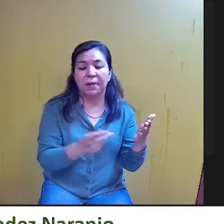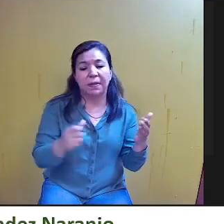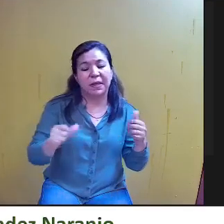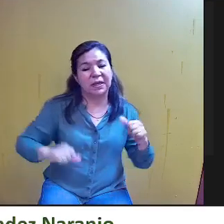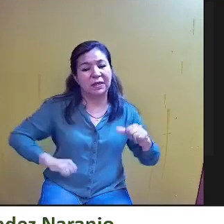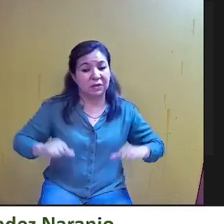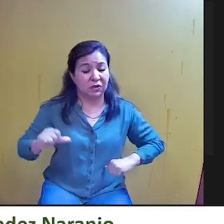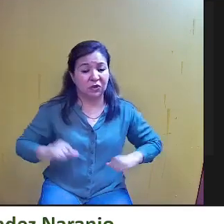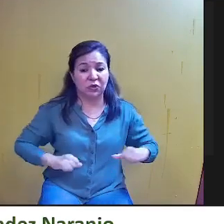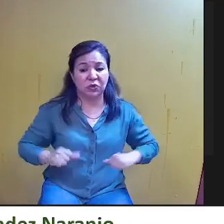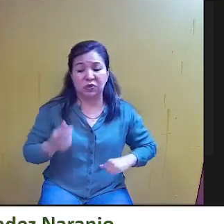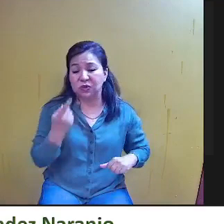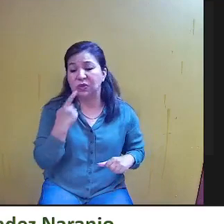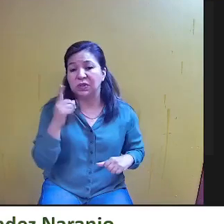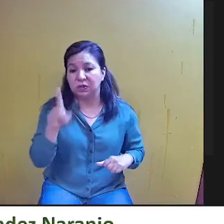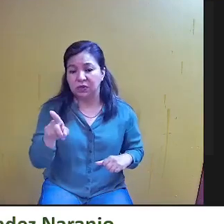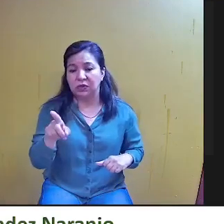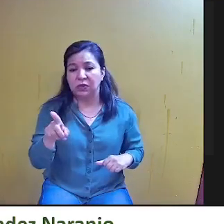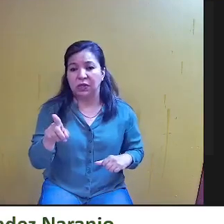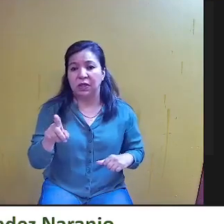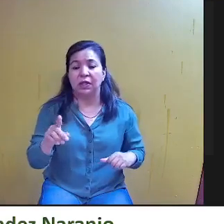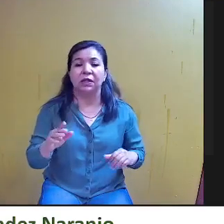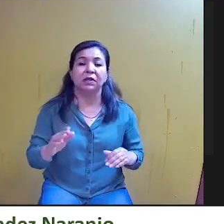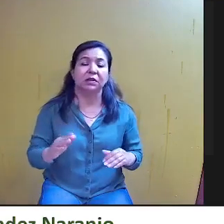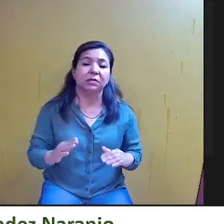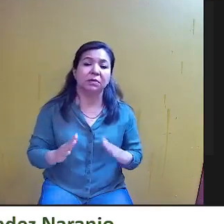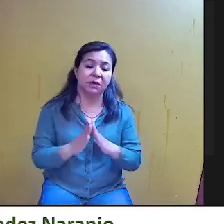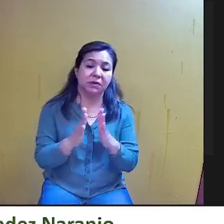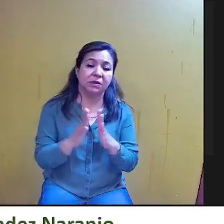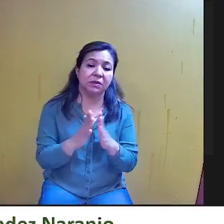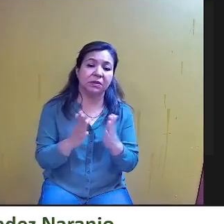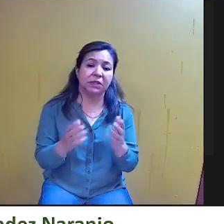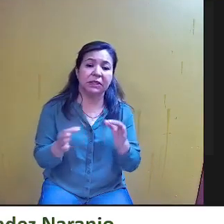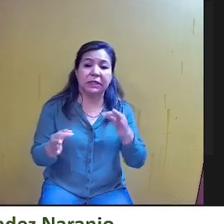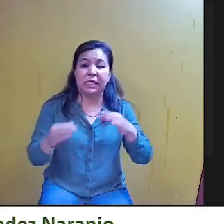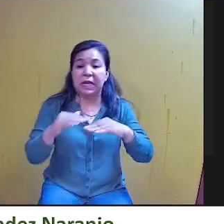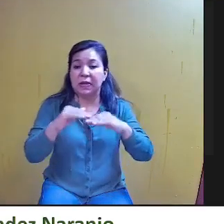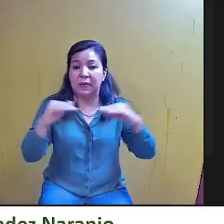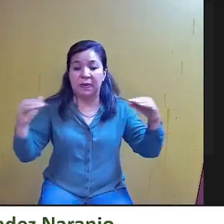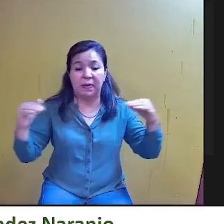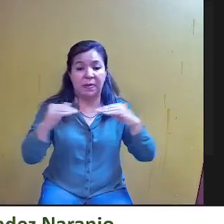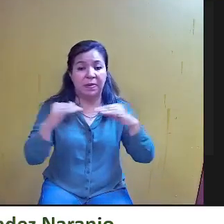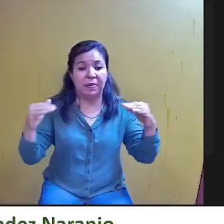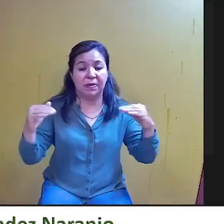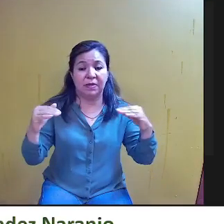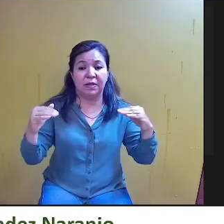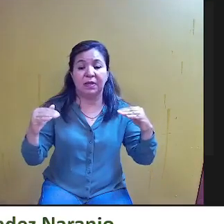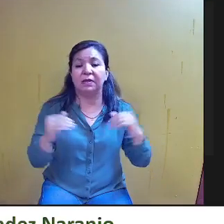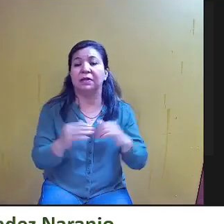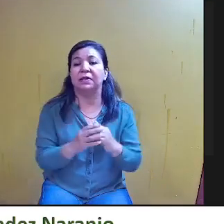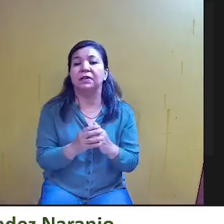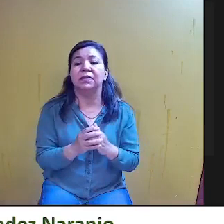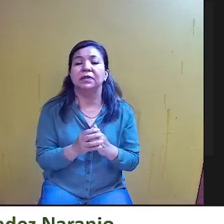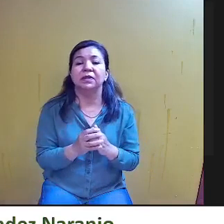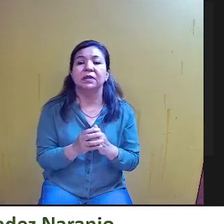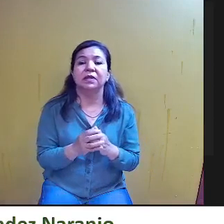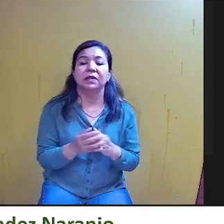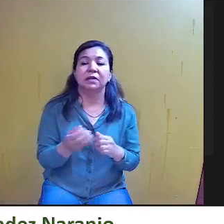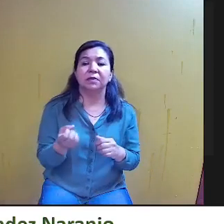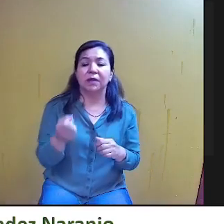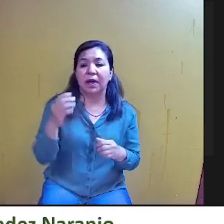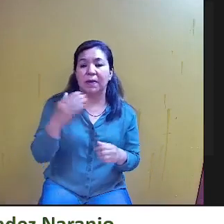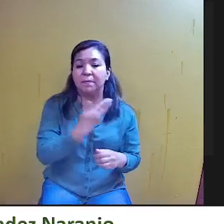fundamentales. Primero, la transgresión al principio de paridad de género. Segundo, el impedimento de la ciudadana Rosa Sotelo Virto de ser